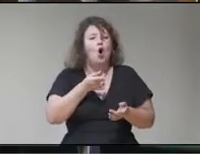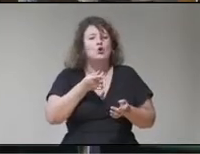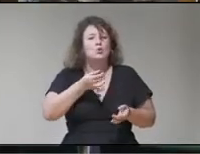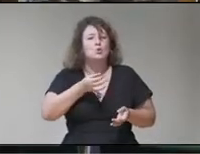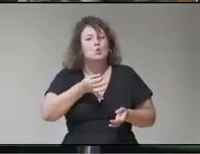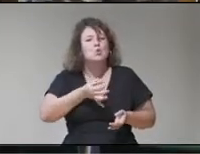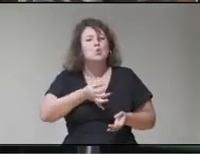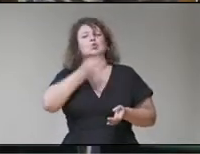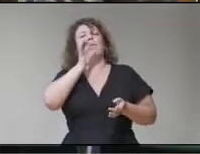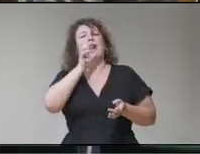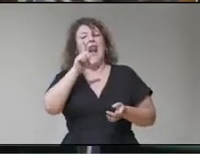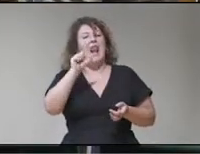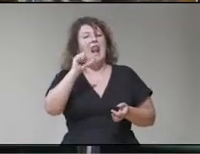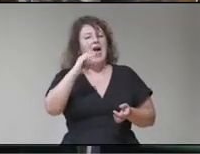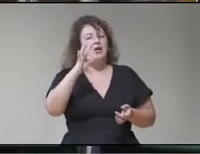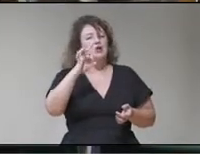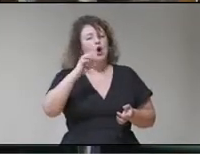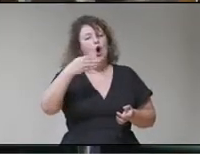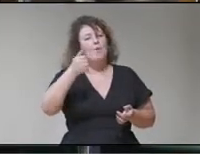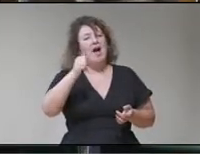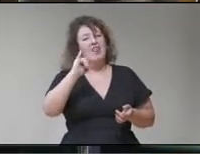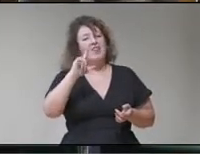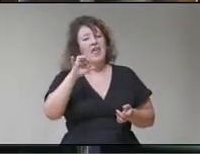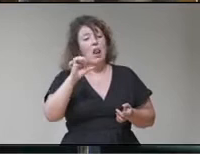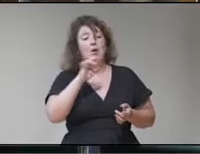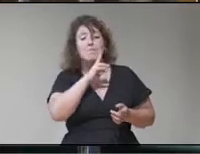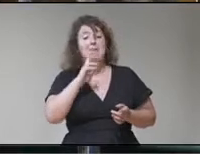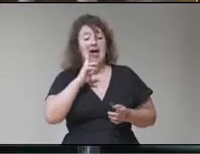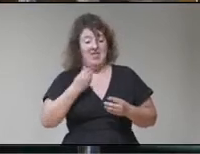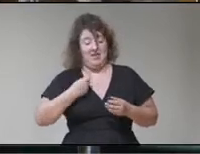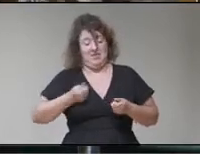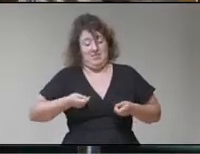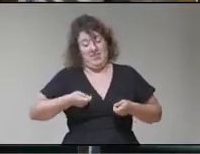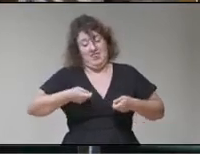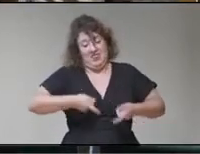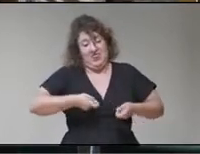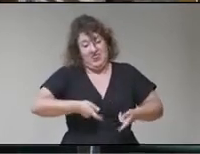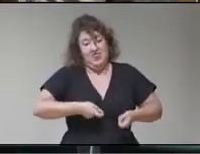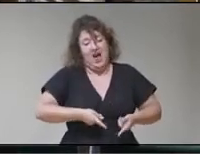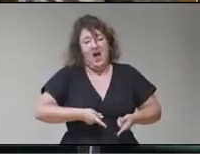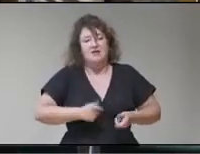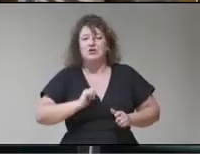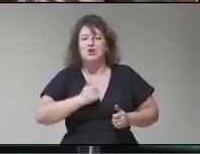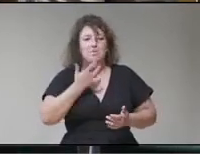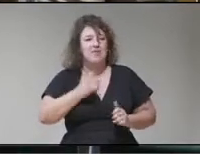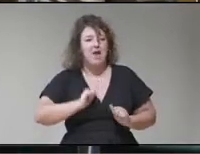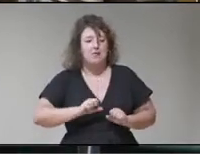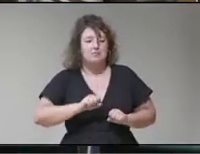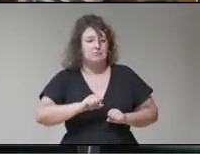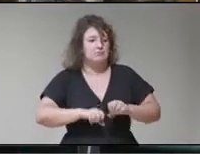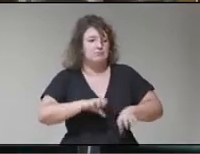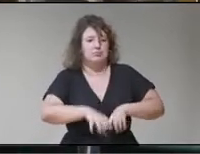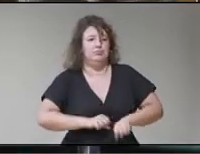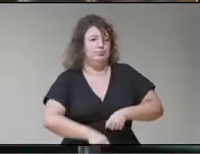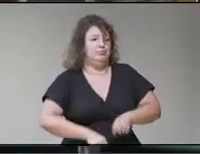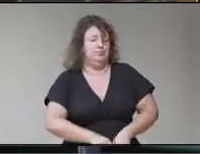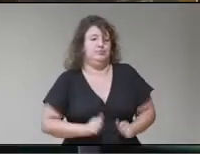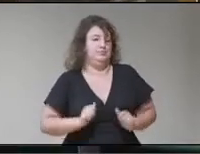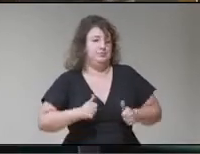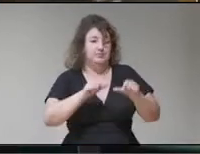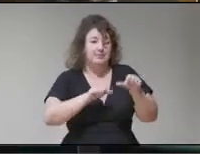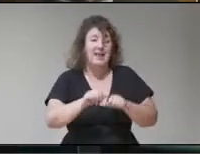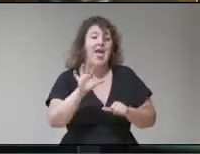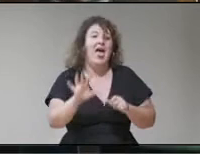los lactobacilos maternos, que son los que van a constituir la colonización inicial. Aparte de eso, como sabéis muy